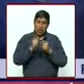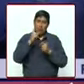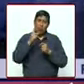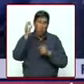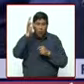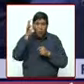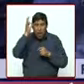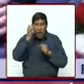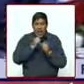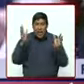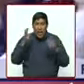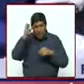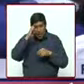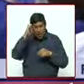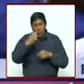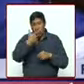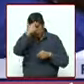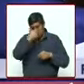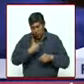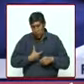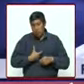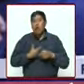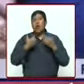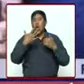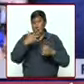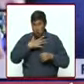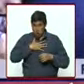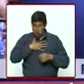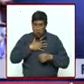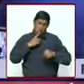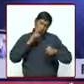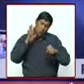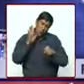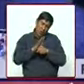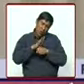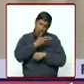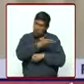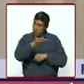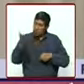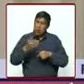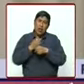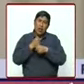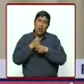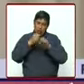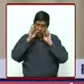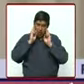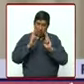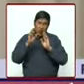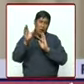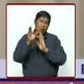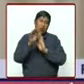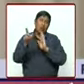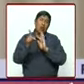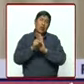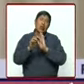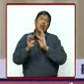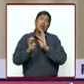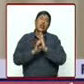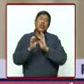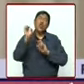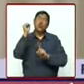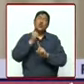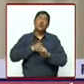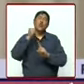general del Estado, quien se compromete ante todos ustedes el hacer respetar la Constitución y